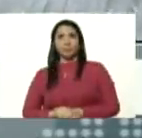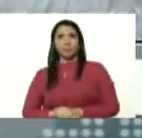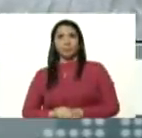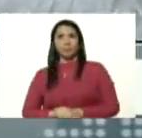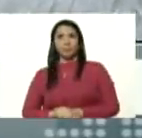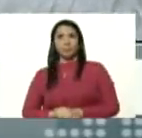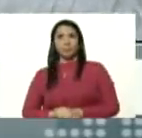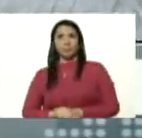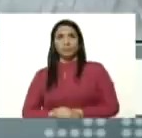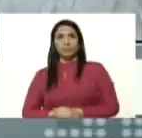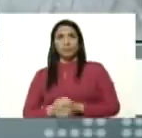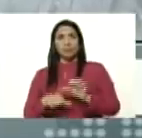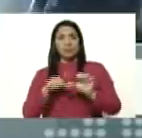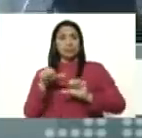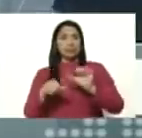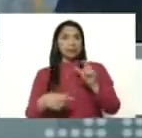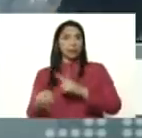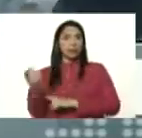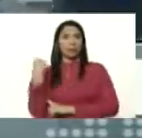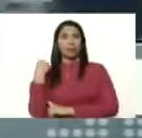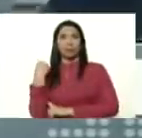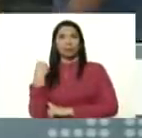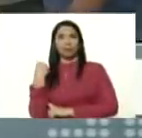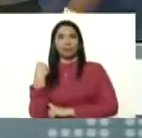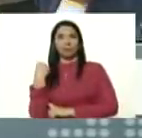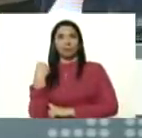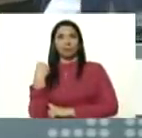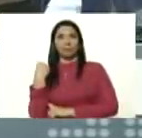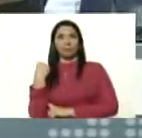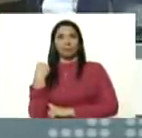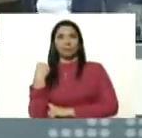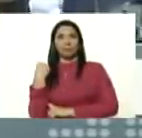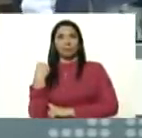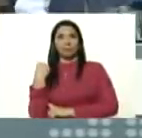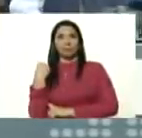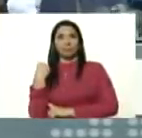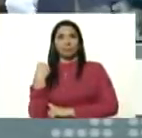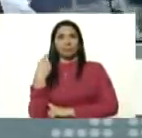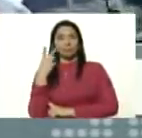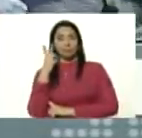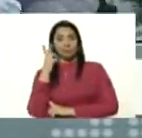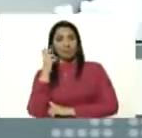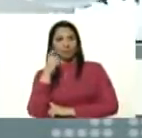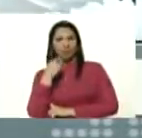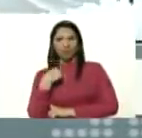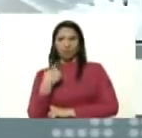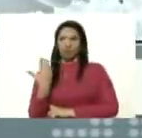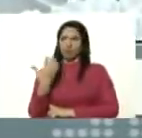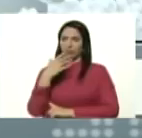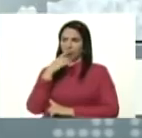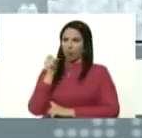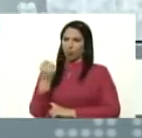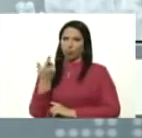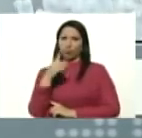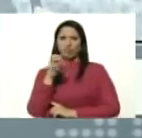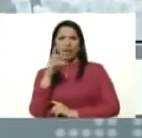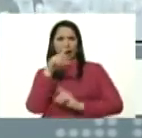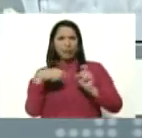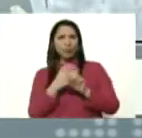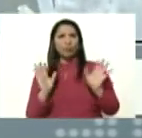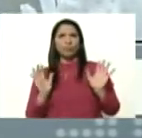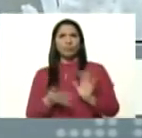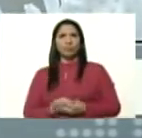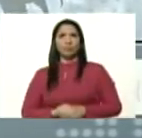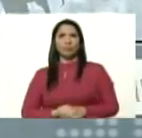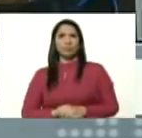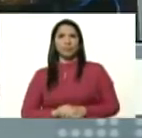El siglo pasado. Sí, así es. Quien me escuche dirá, bueno, pero Maduro tiene 100 años,